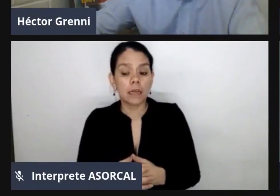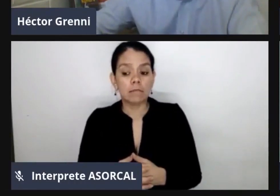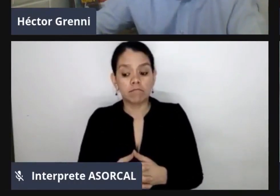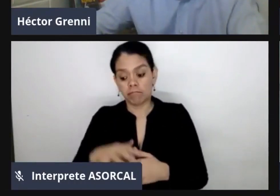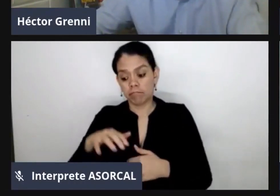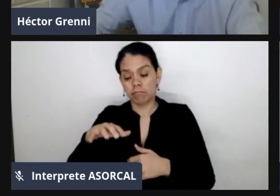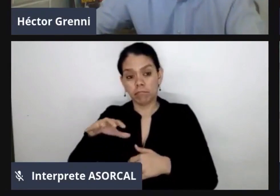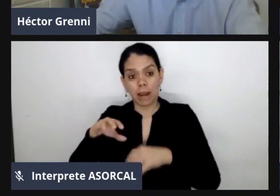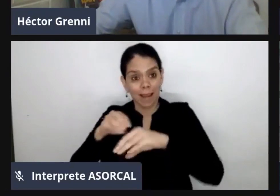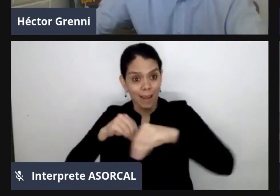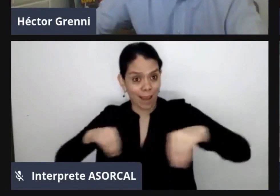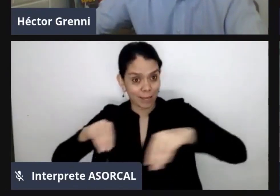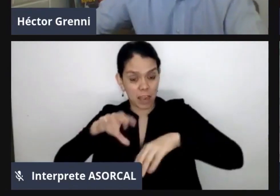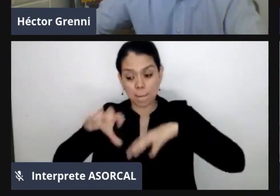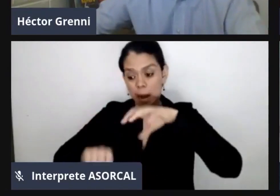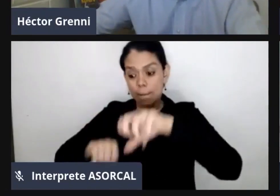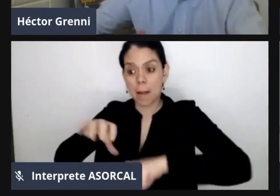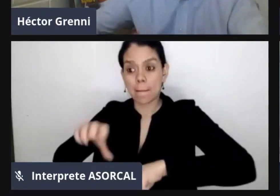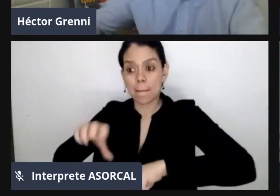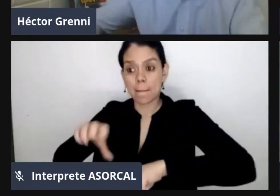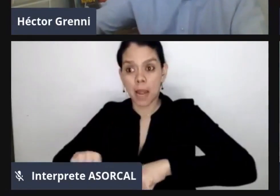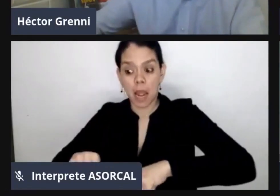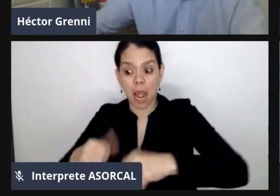un acceso un poquito más